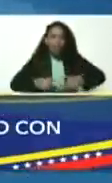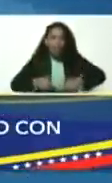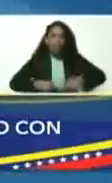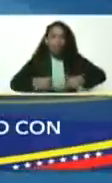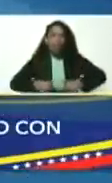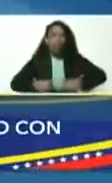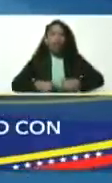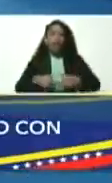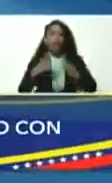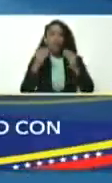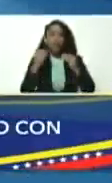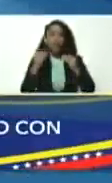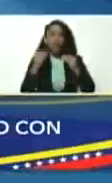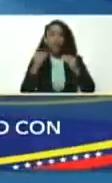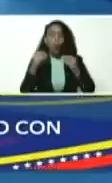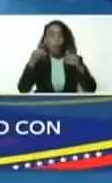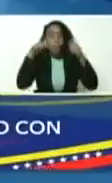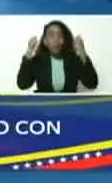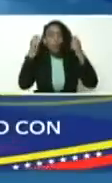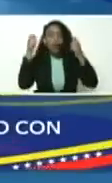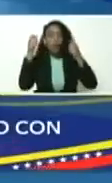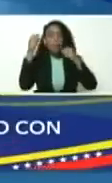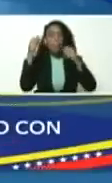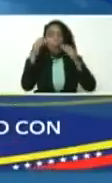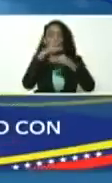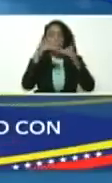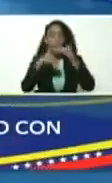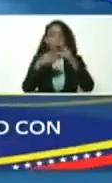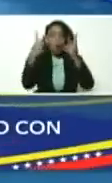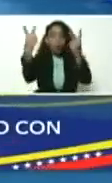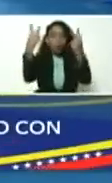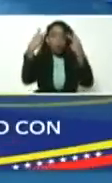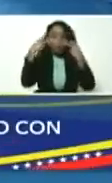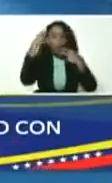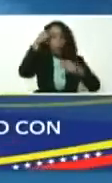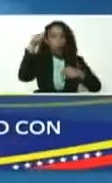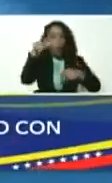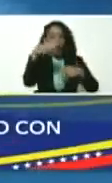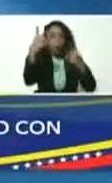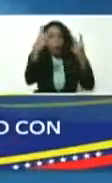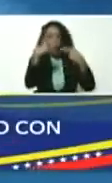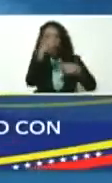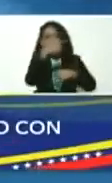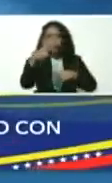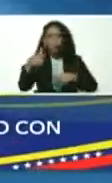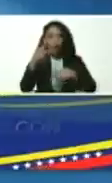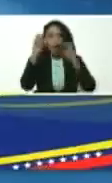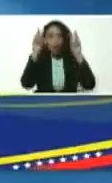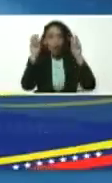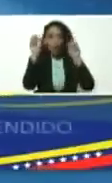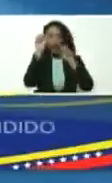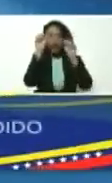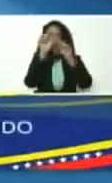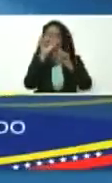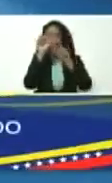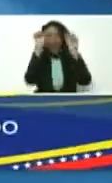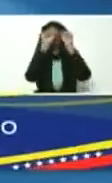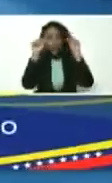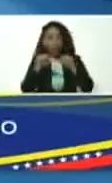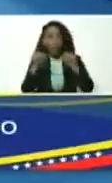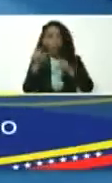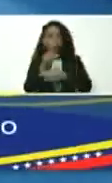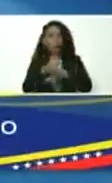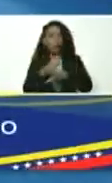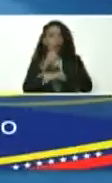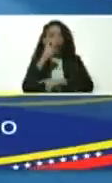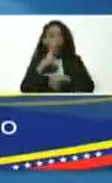interpelación popular bajo el escrutinio popular permanente y el nuevo sistema de gobierno de los dos por diez